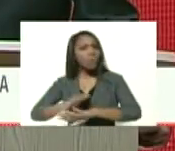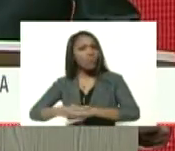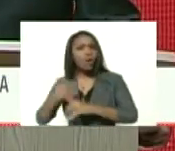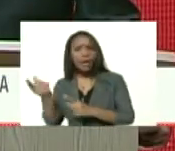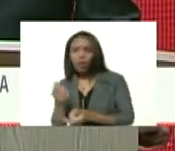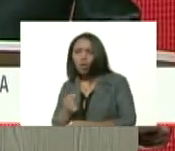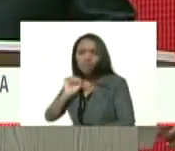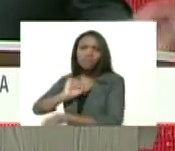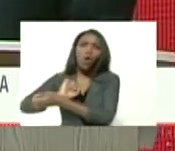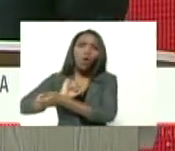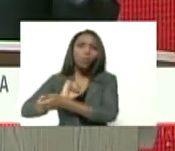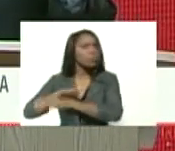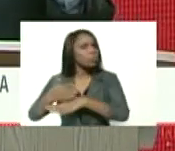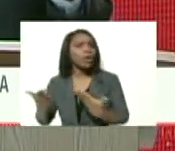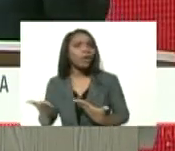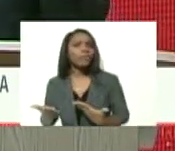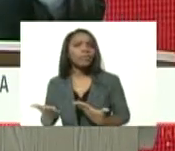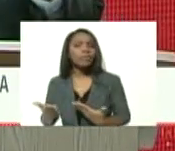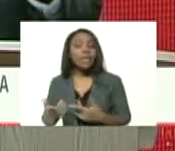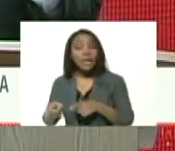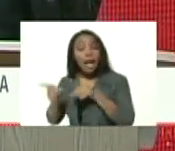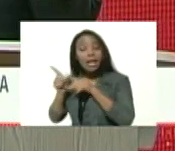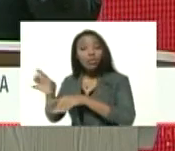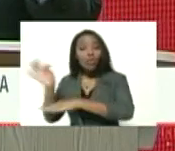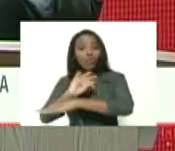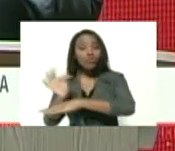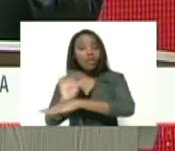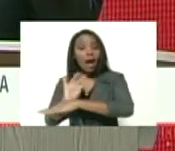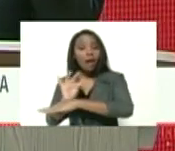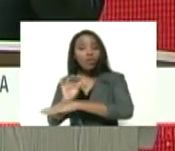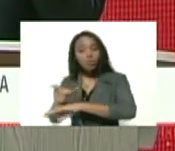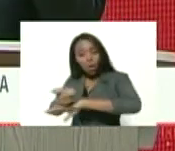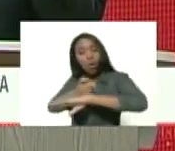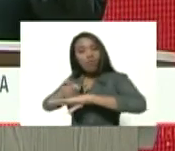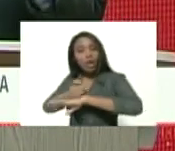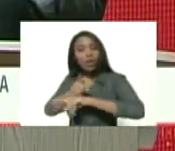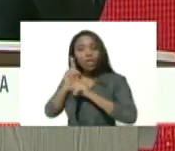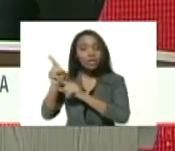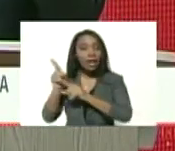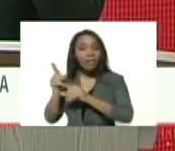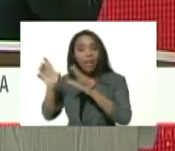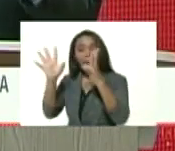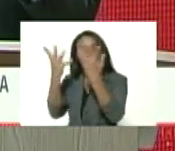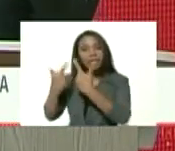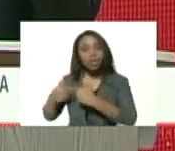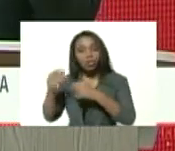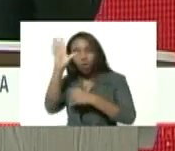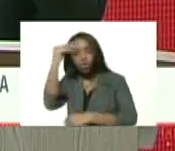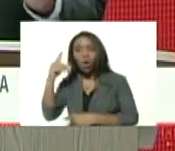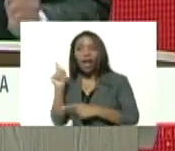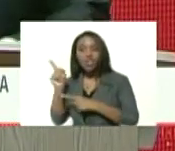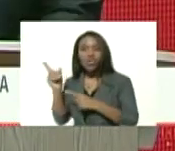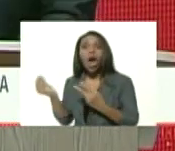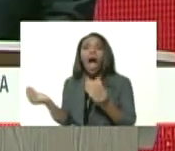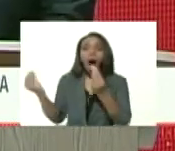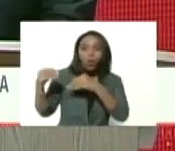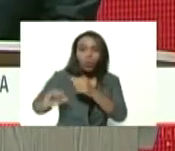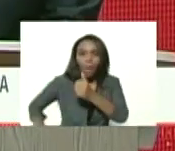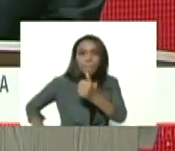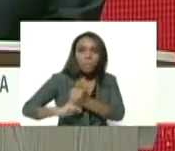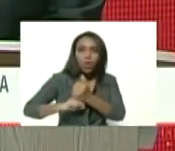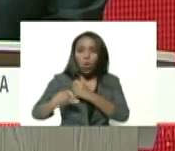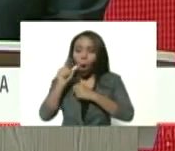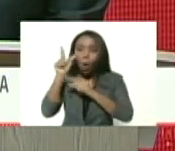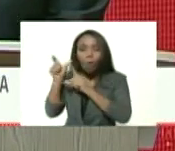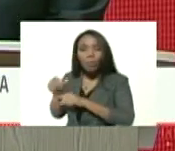capturado? Esos funcionarios gubernamentales de la administración Trump son cómplices de Cliver Alcalá en el